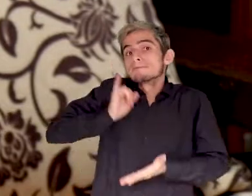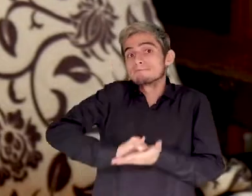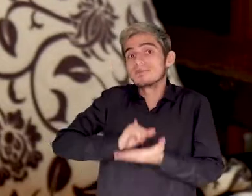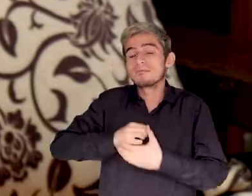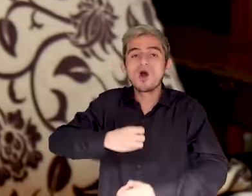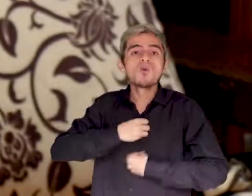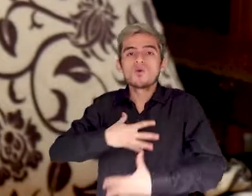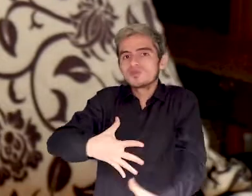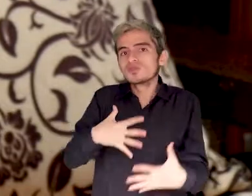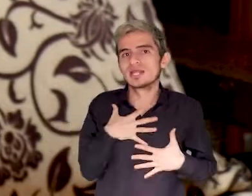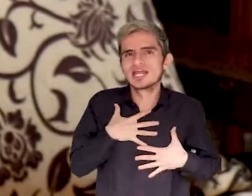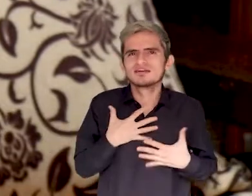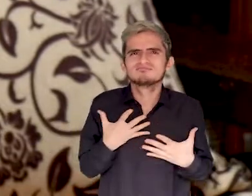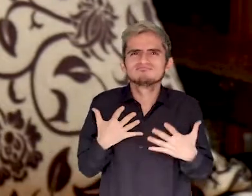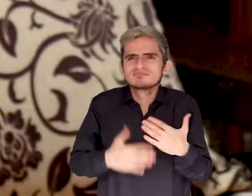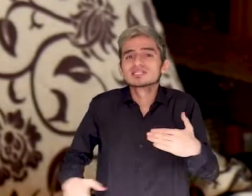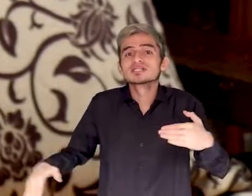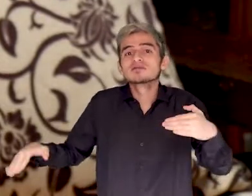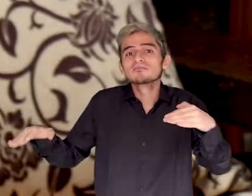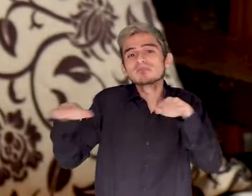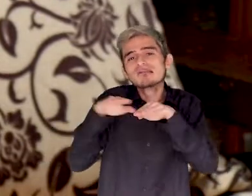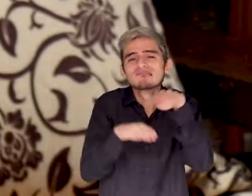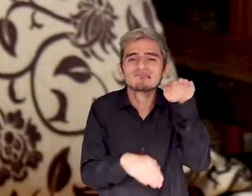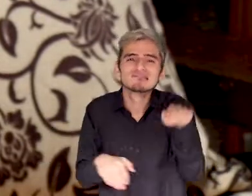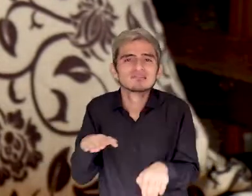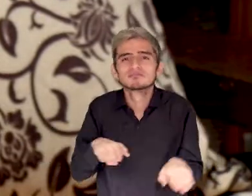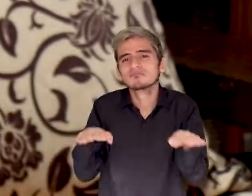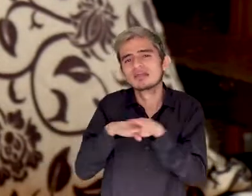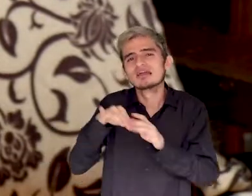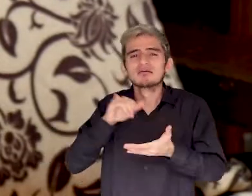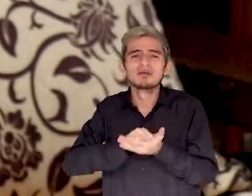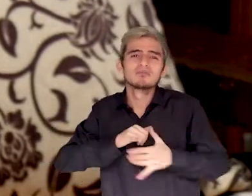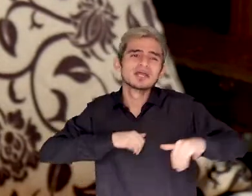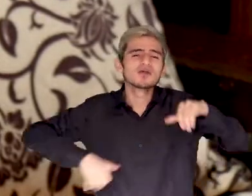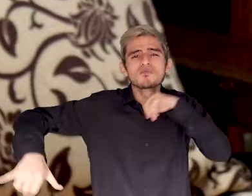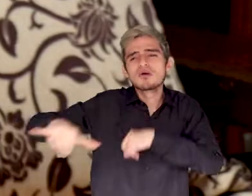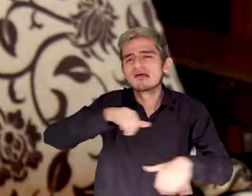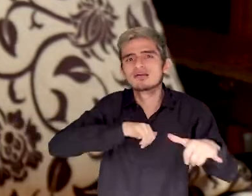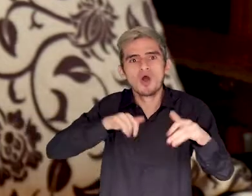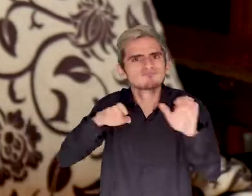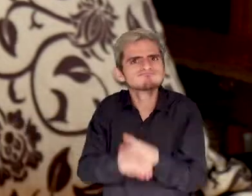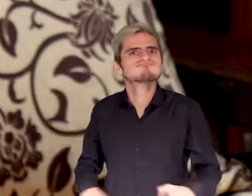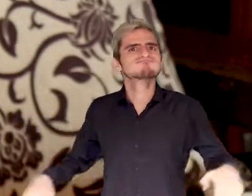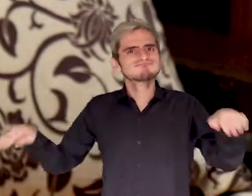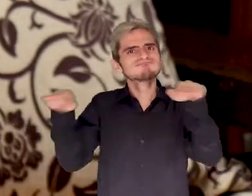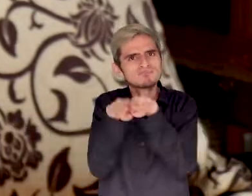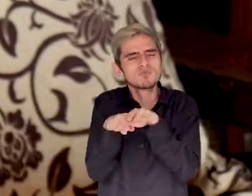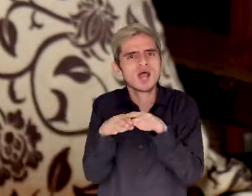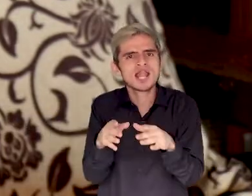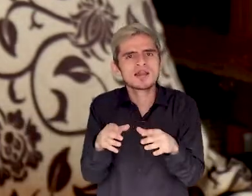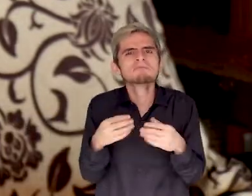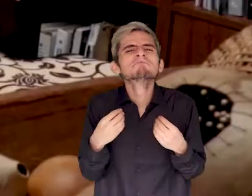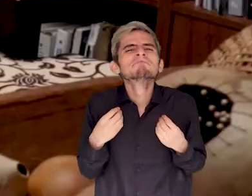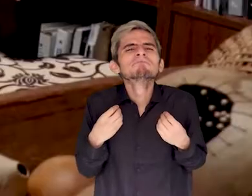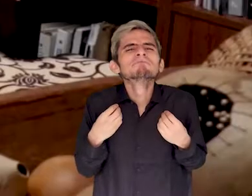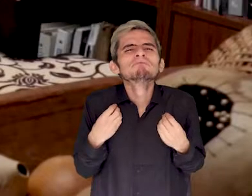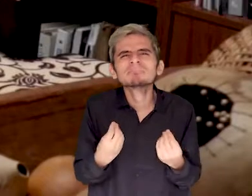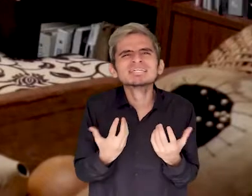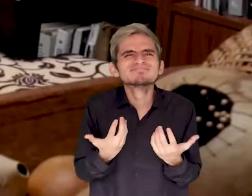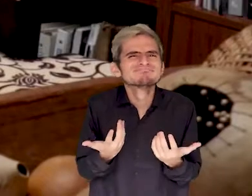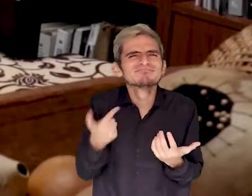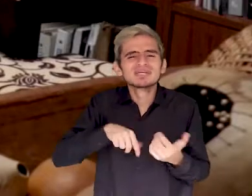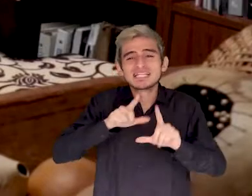minoría tenga la misma posibilidad en equidad, no es en igualdad, la